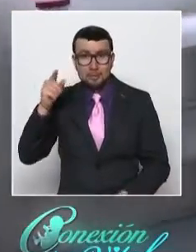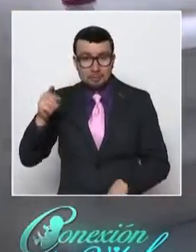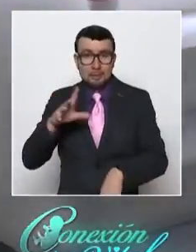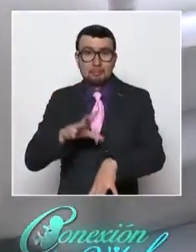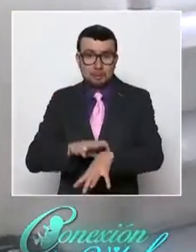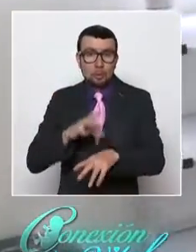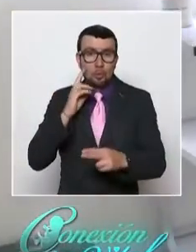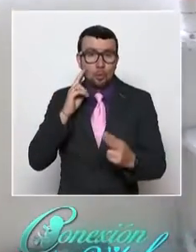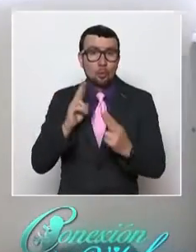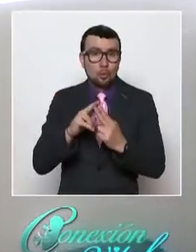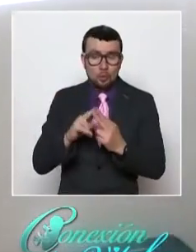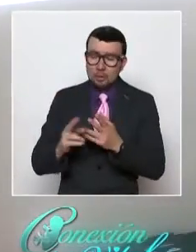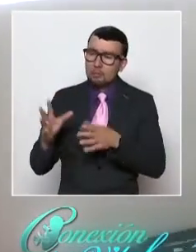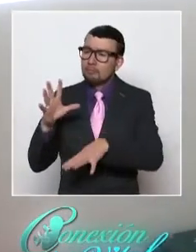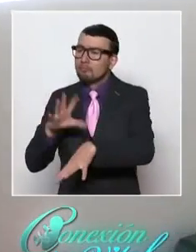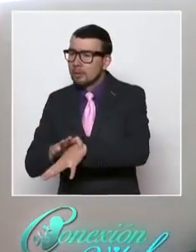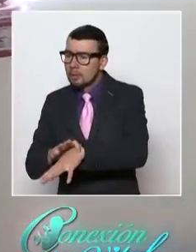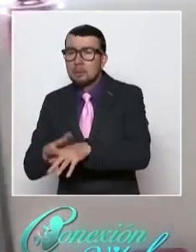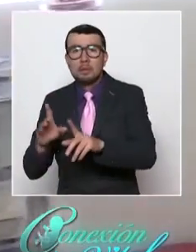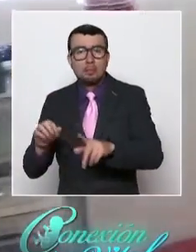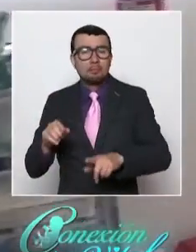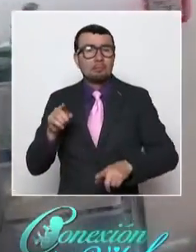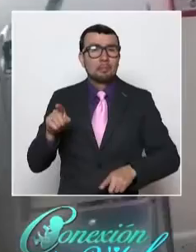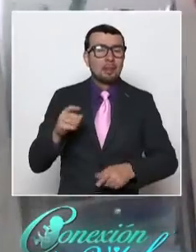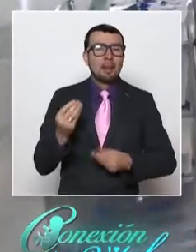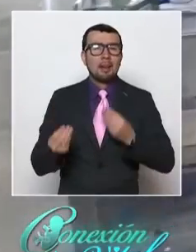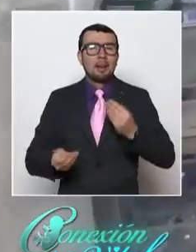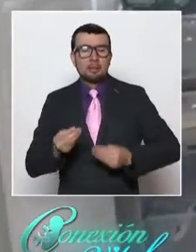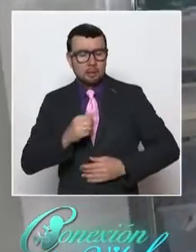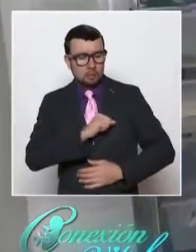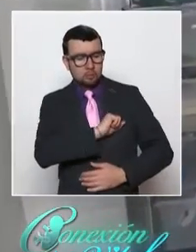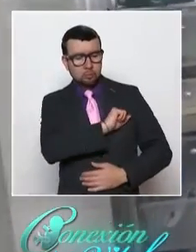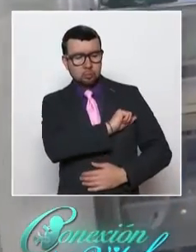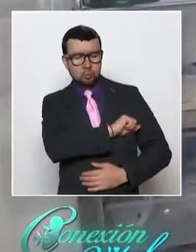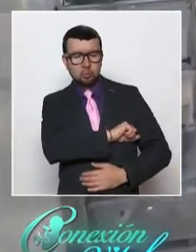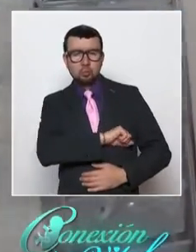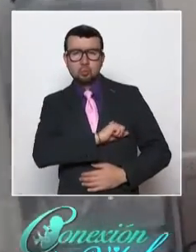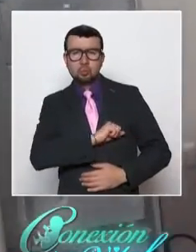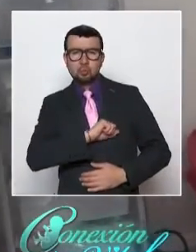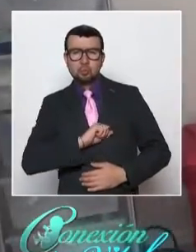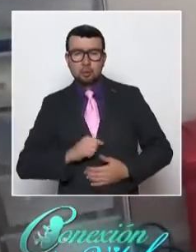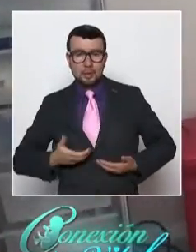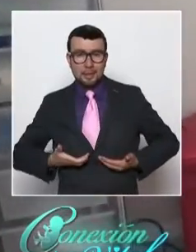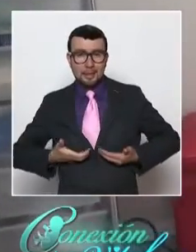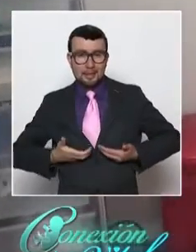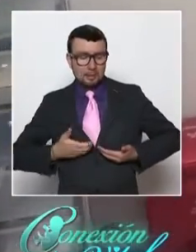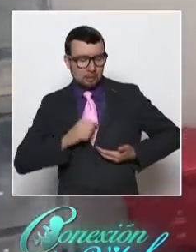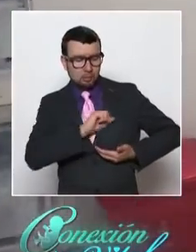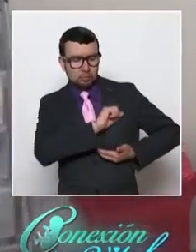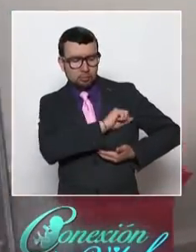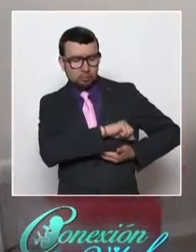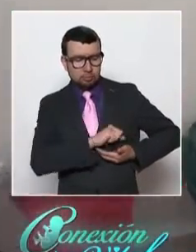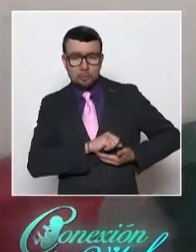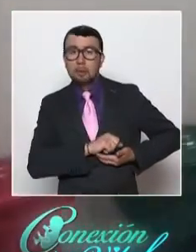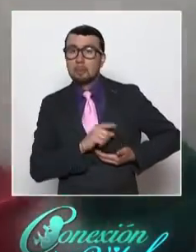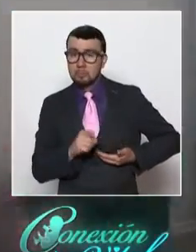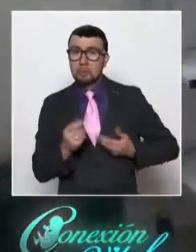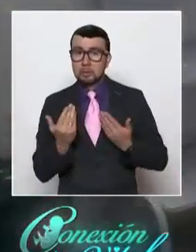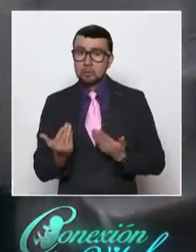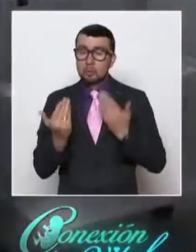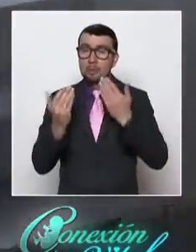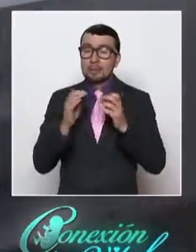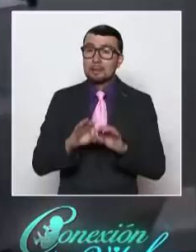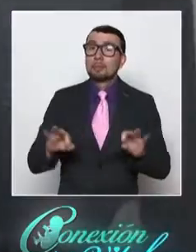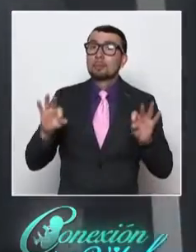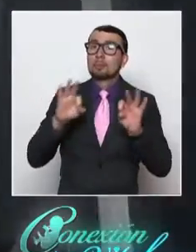la ecografía de seno y se le da un concepto importante porque adicionalmente a estos pacientes